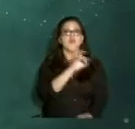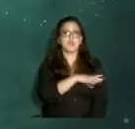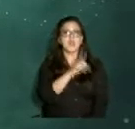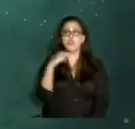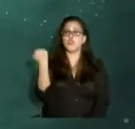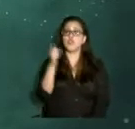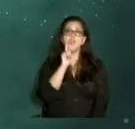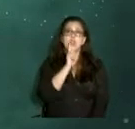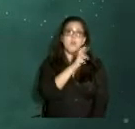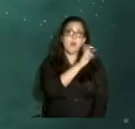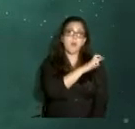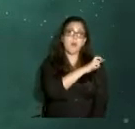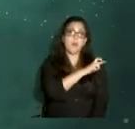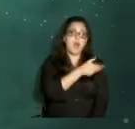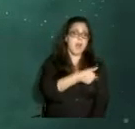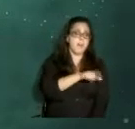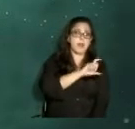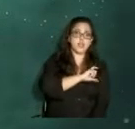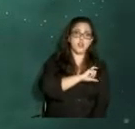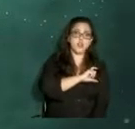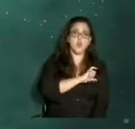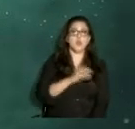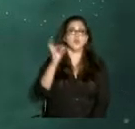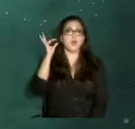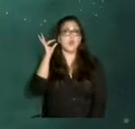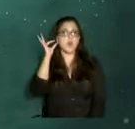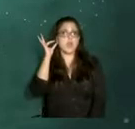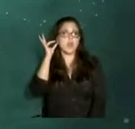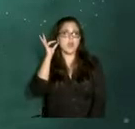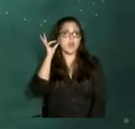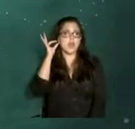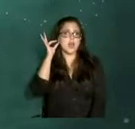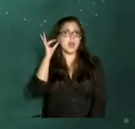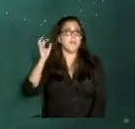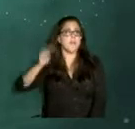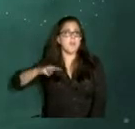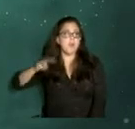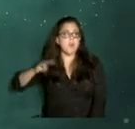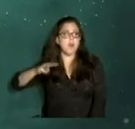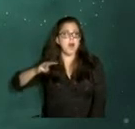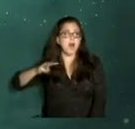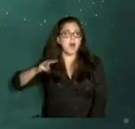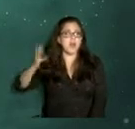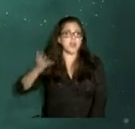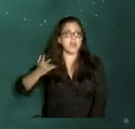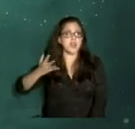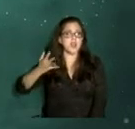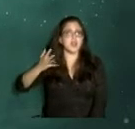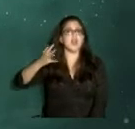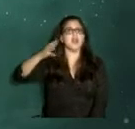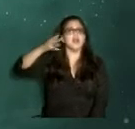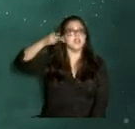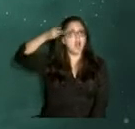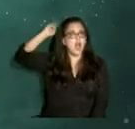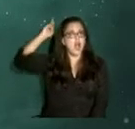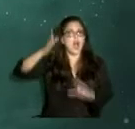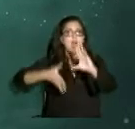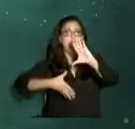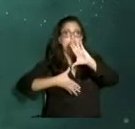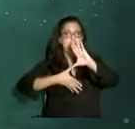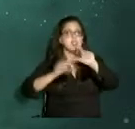padre español y una madre amerindia. Y eso ha quedado demostrado, marcado en nuestro